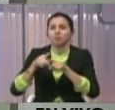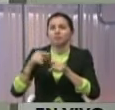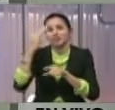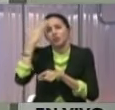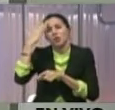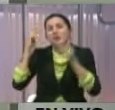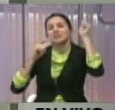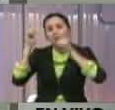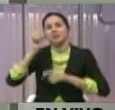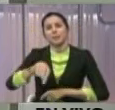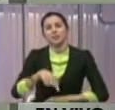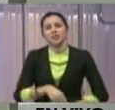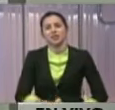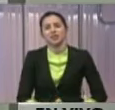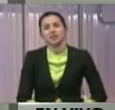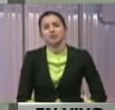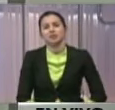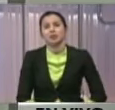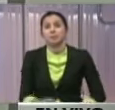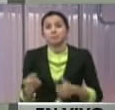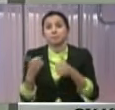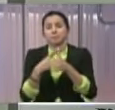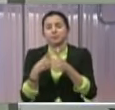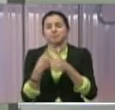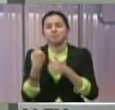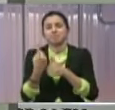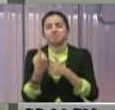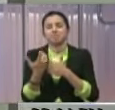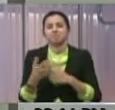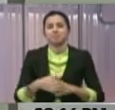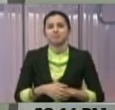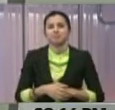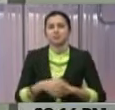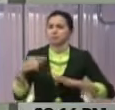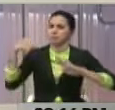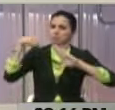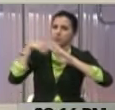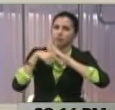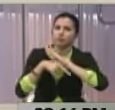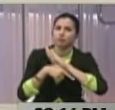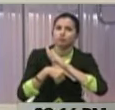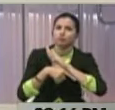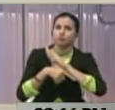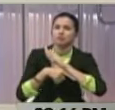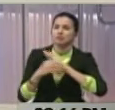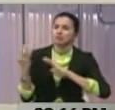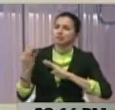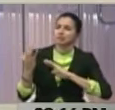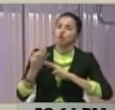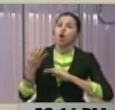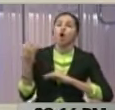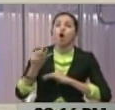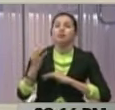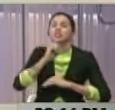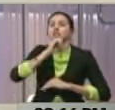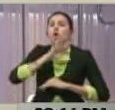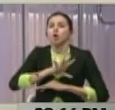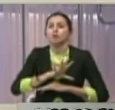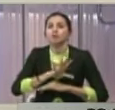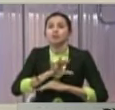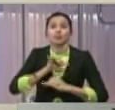en lo que tiene que ver, primeramente, en la profundización de la raíz histórica que nos